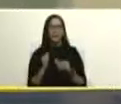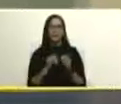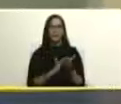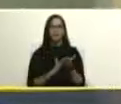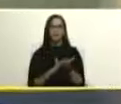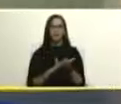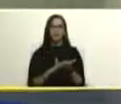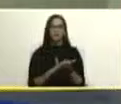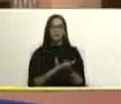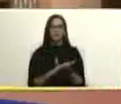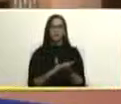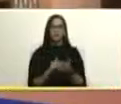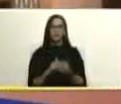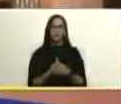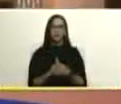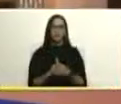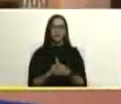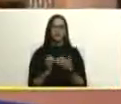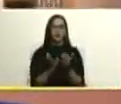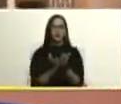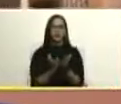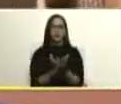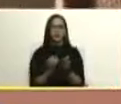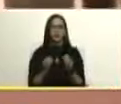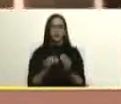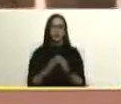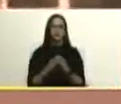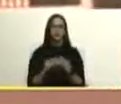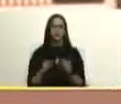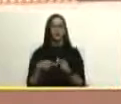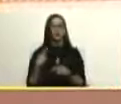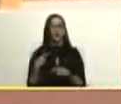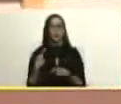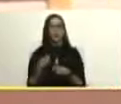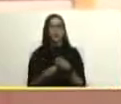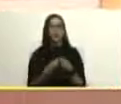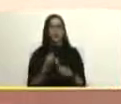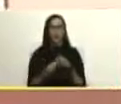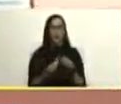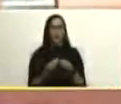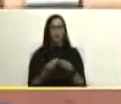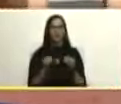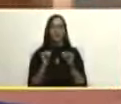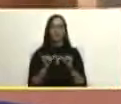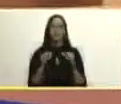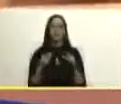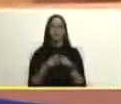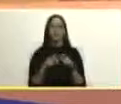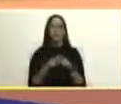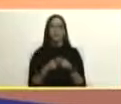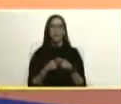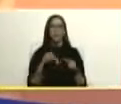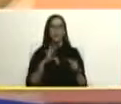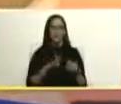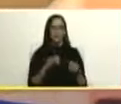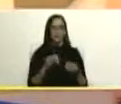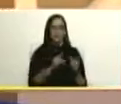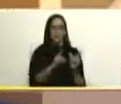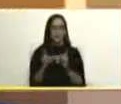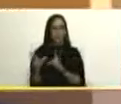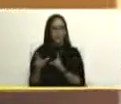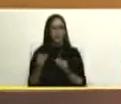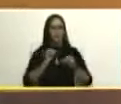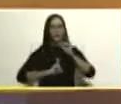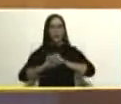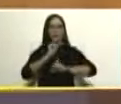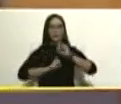recuperar este colegio y todos los demás que hemos hecho, es el mismo equipo que está consolidado para